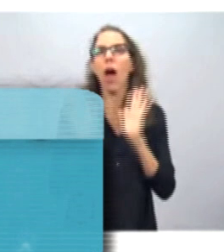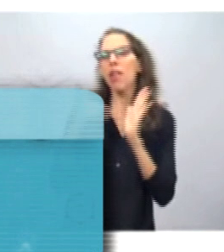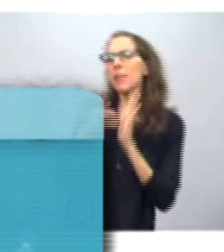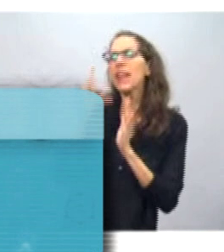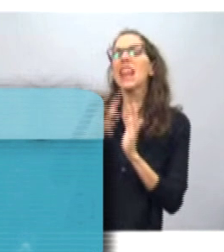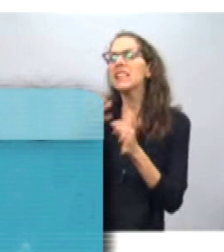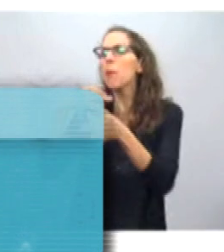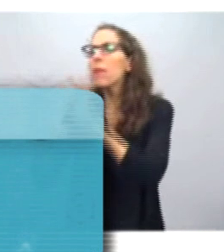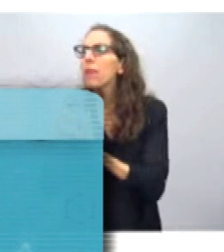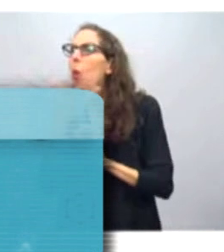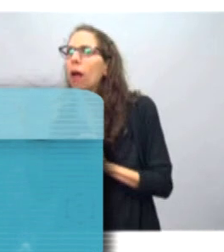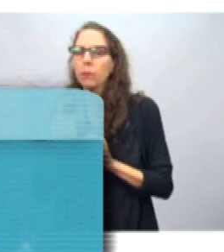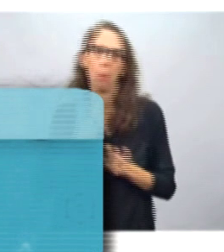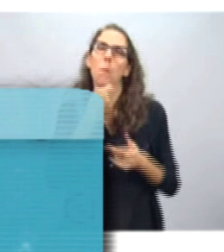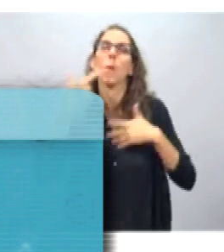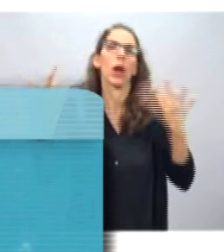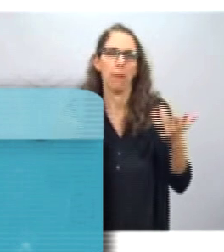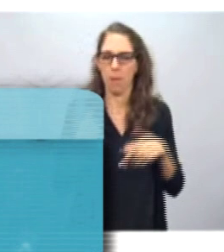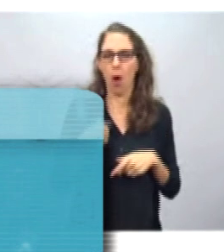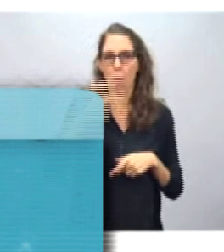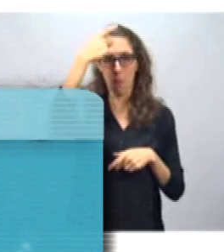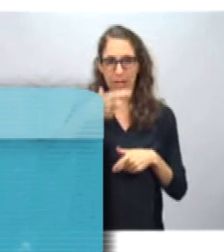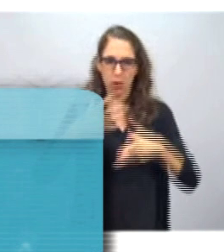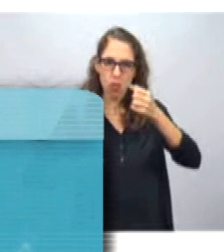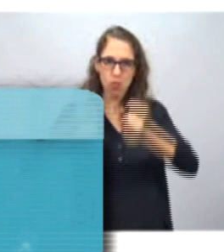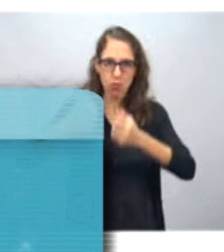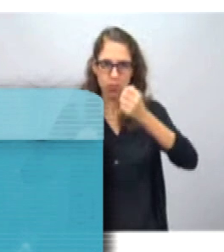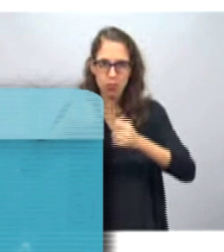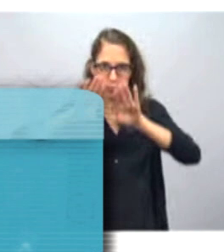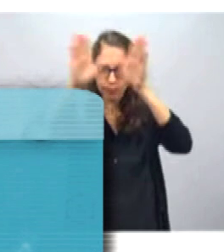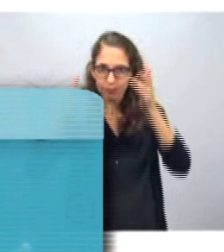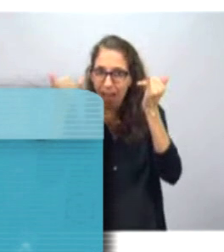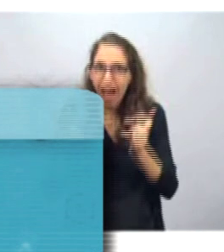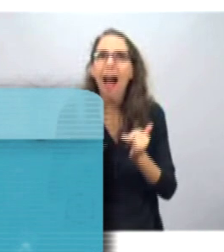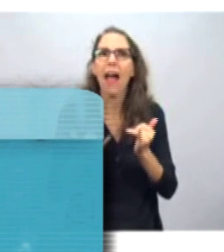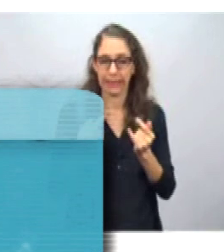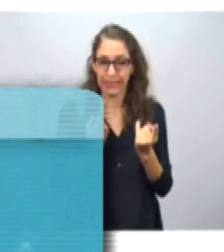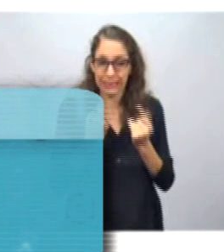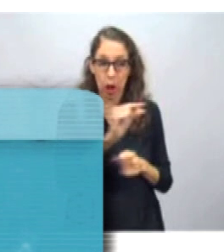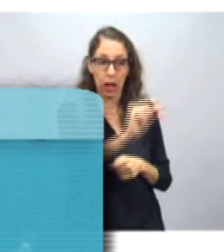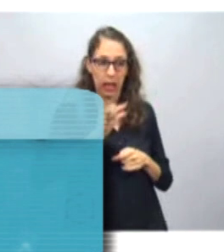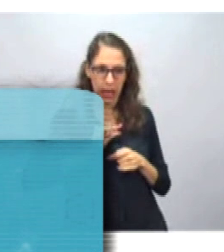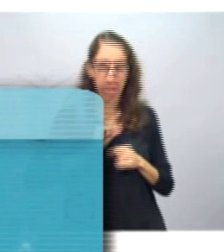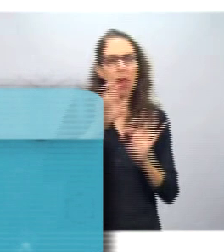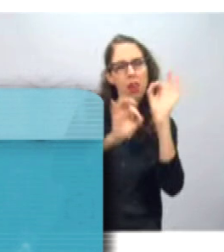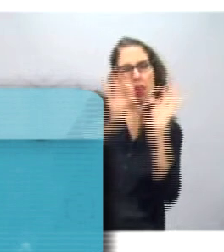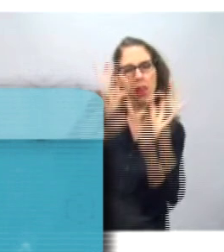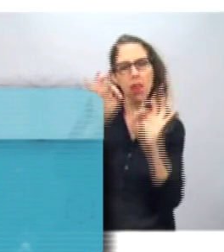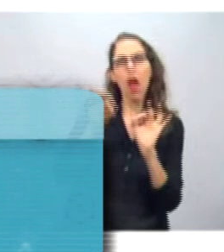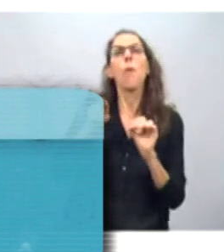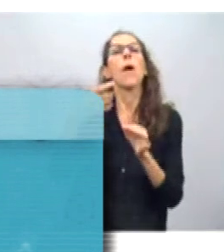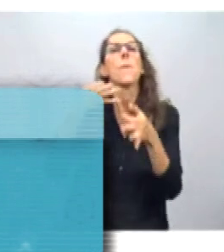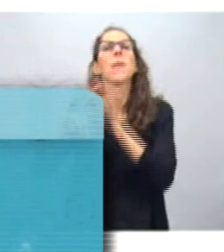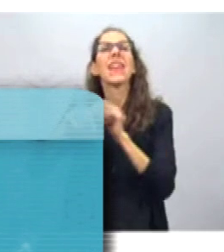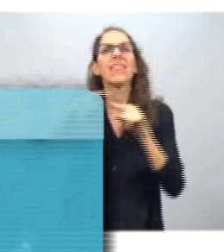leche. Entonces, aquel tambero que toma un crédito, en realidad lo que se le asigna es una cantidad de litros de leche a pagar,